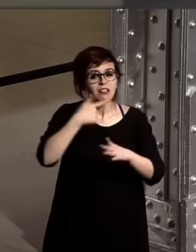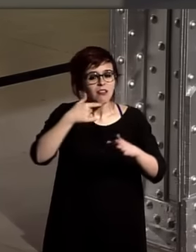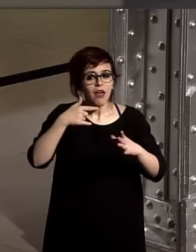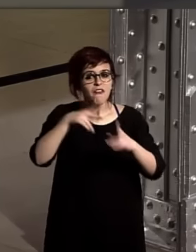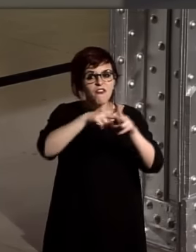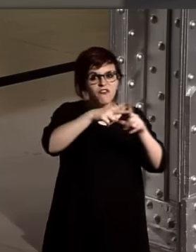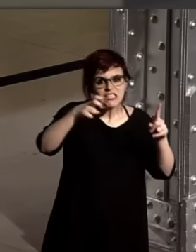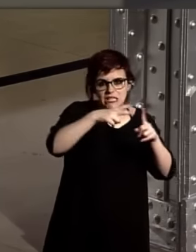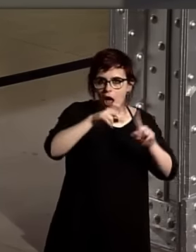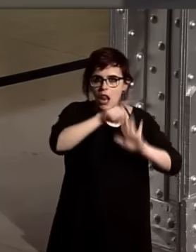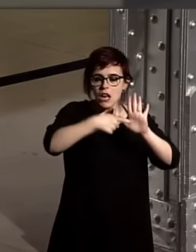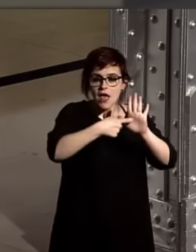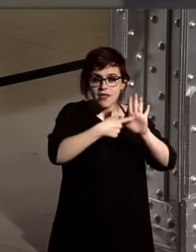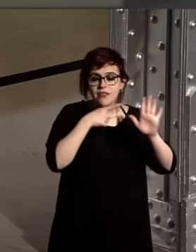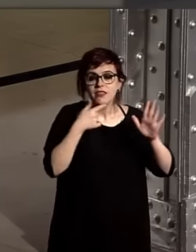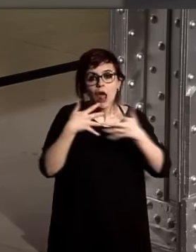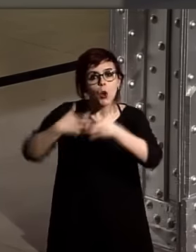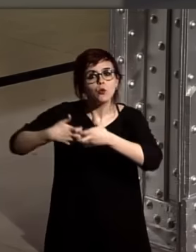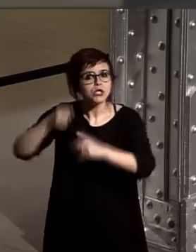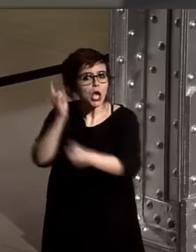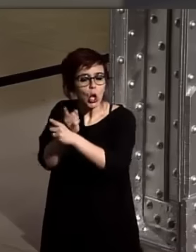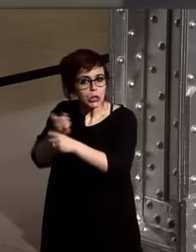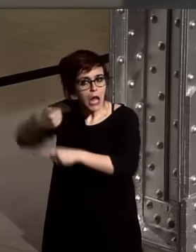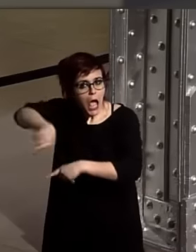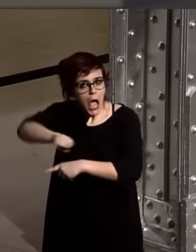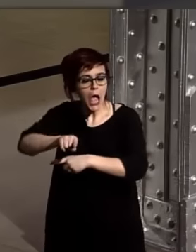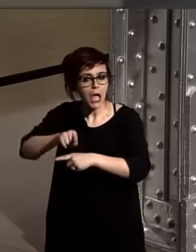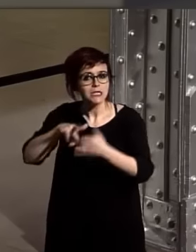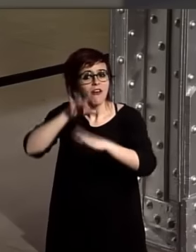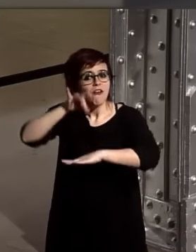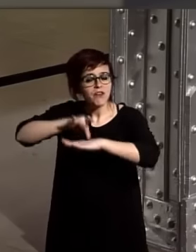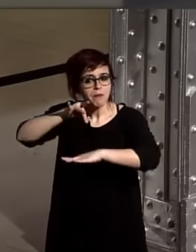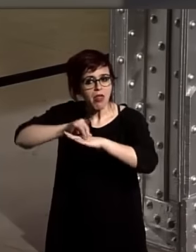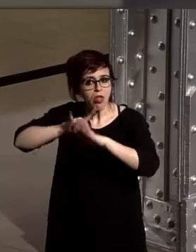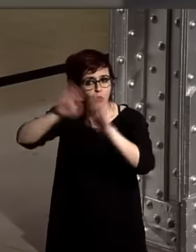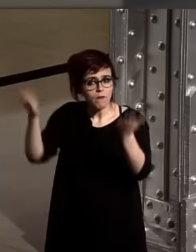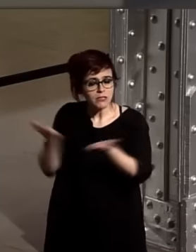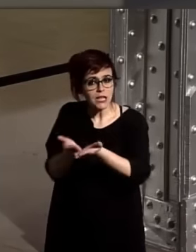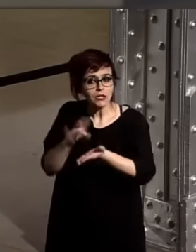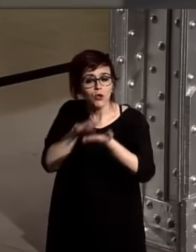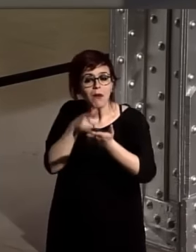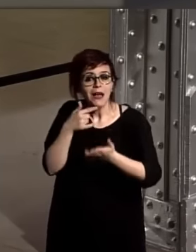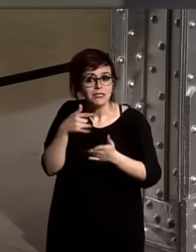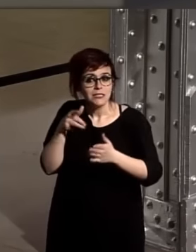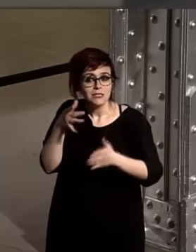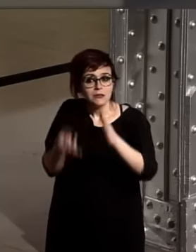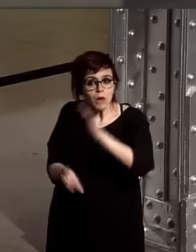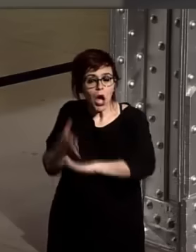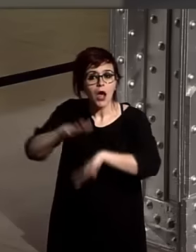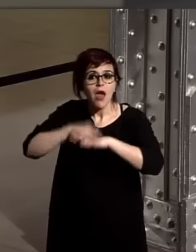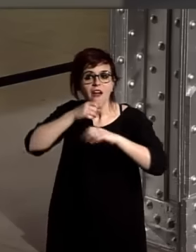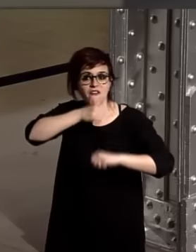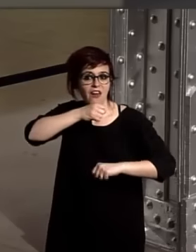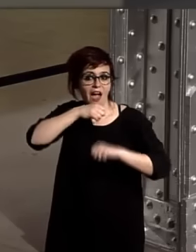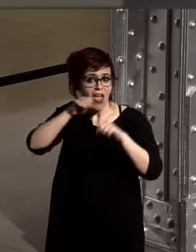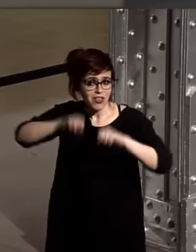justifique o que diga que es imposible luchar contra esta enfermedad universal que es la causa de las enfermedades que es el